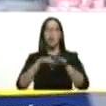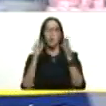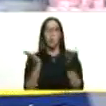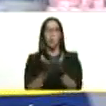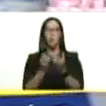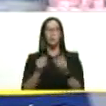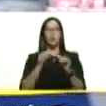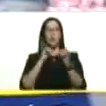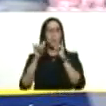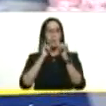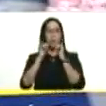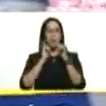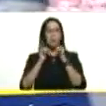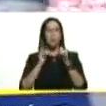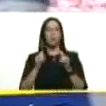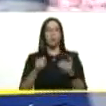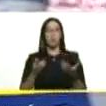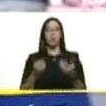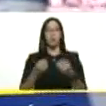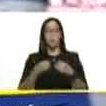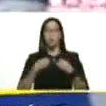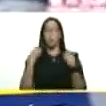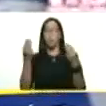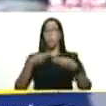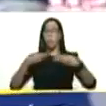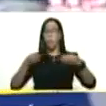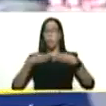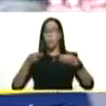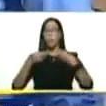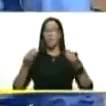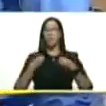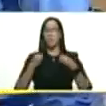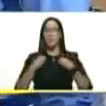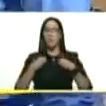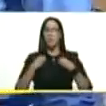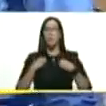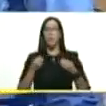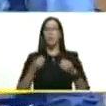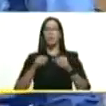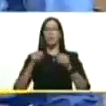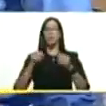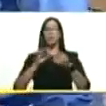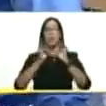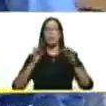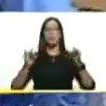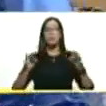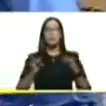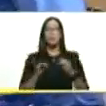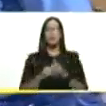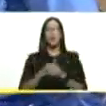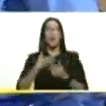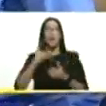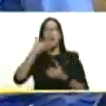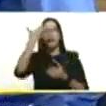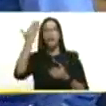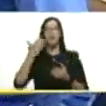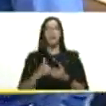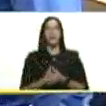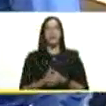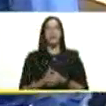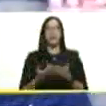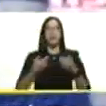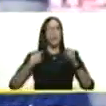actos a veces los transmites en vivo allá, en Al Mayadín, traducidos al árabe, y nos ven desde todos los pueblos árabes,